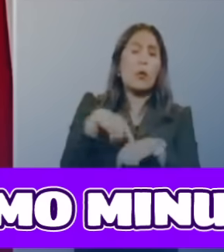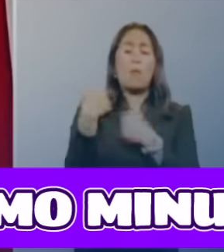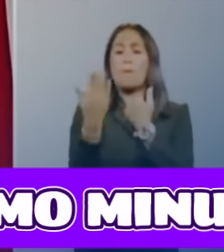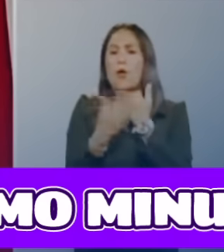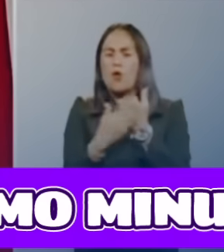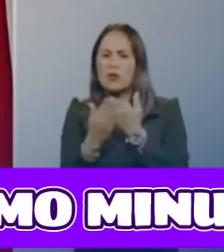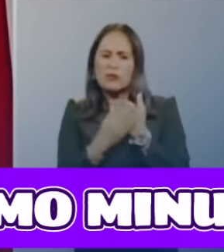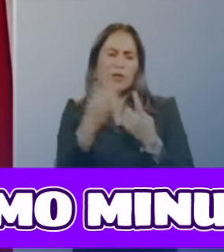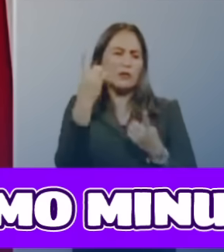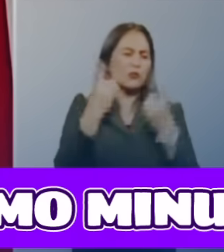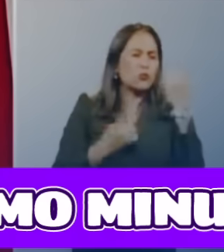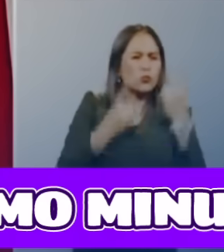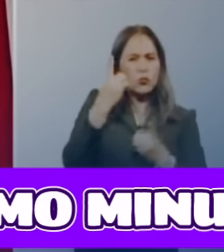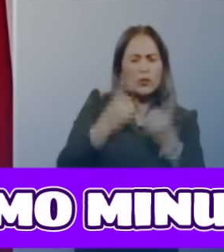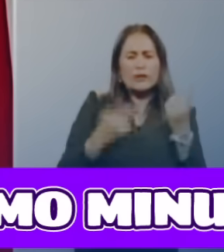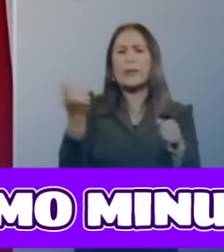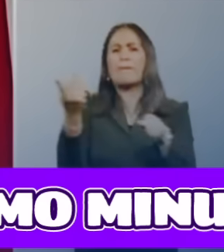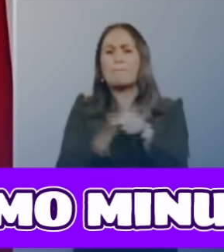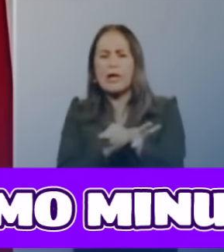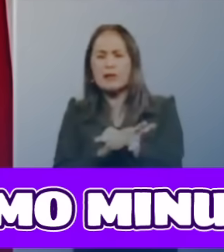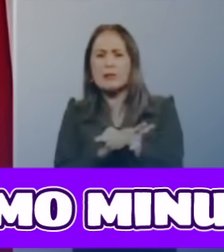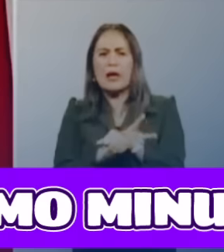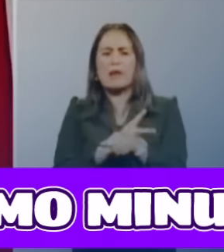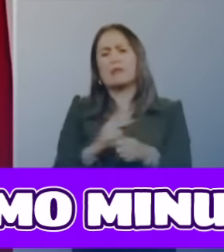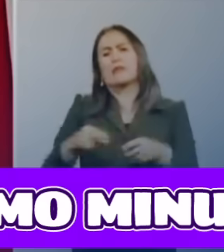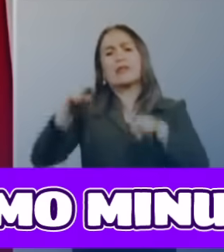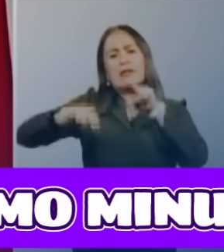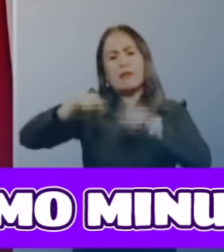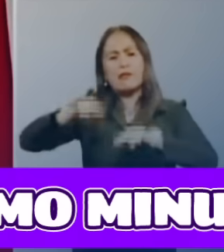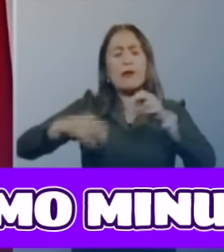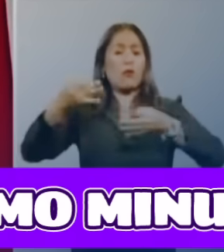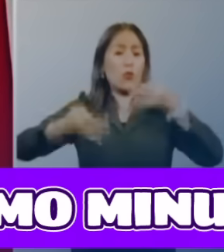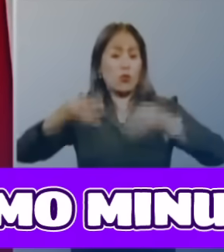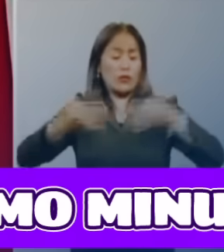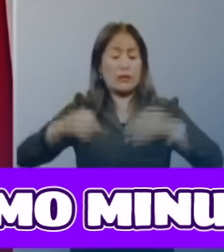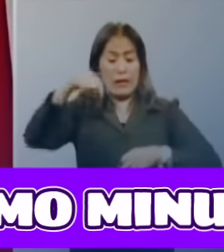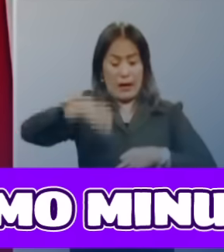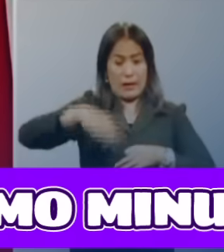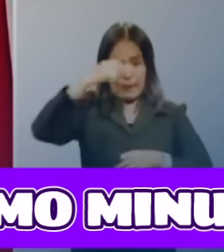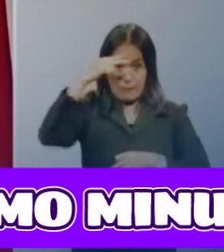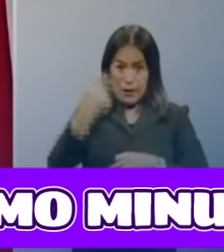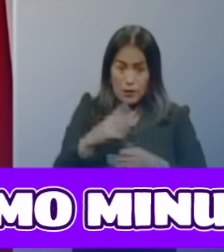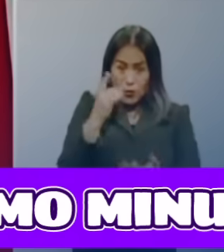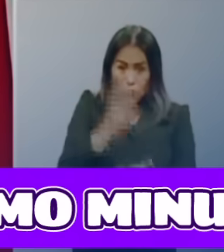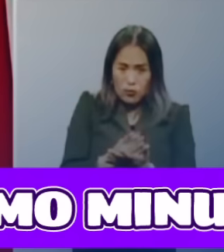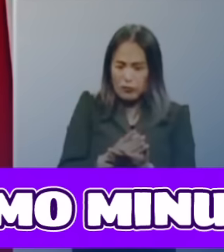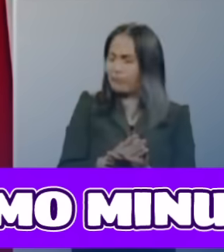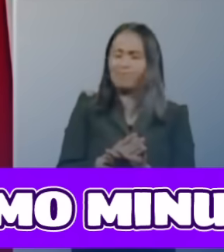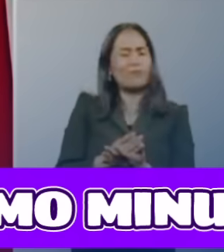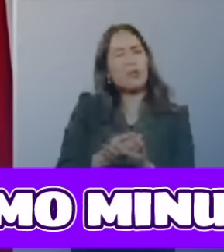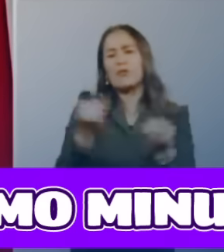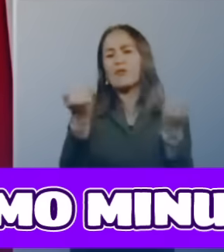se enfrentan los poderes judiciales, no solo en México, sino en todo el mundo,